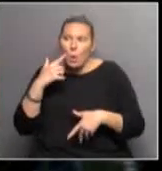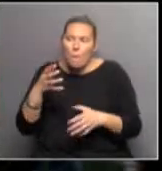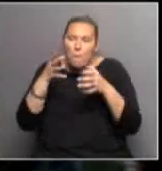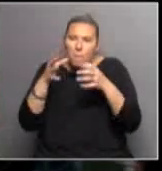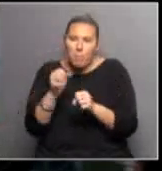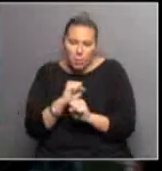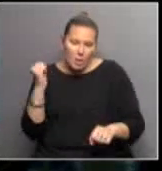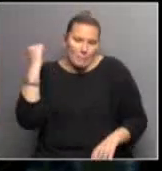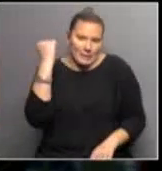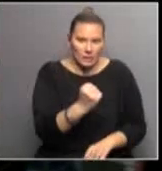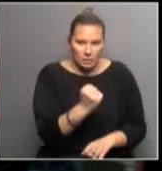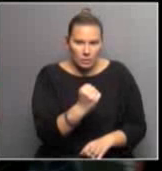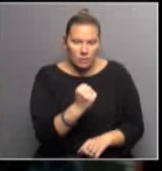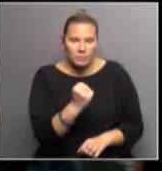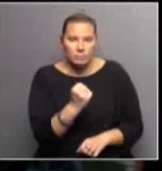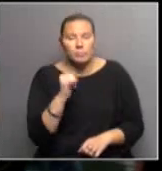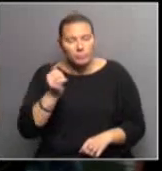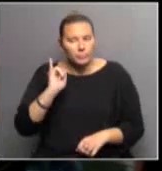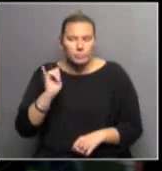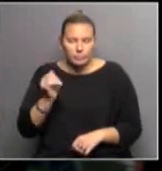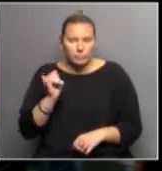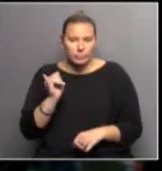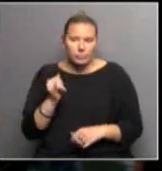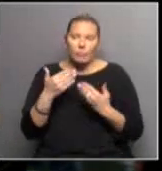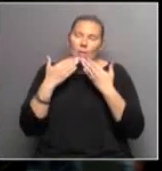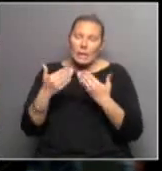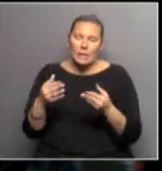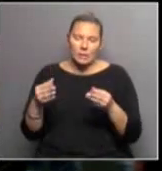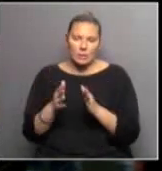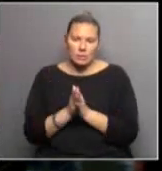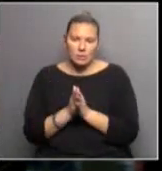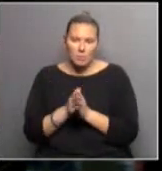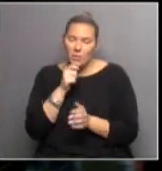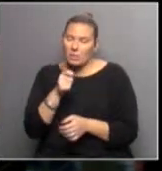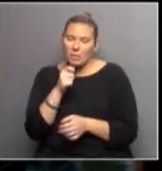ejercer femicidio, ¿verdad? Sí, sí, claro, sin duda. Darío, muchísimas gracias por